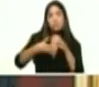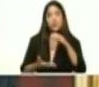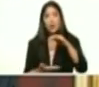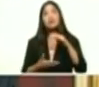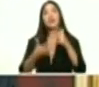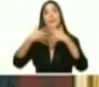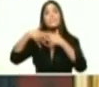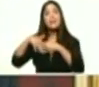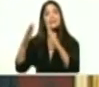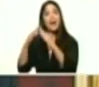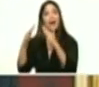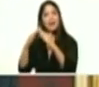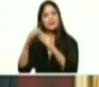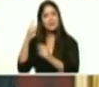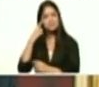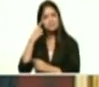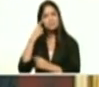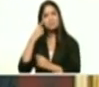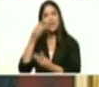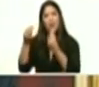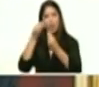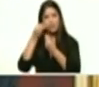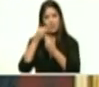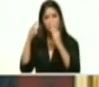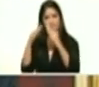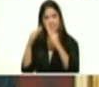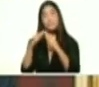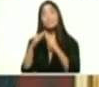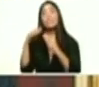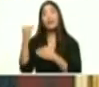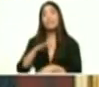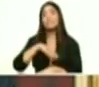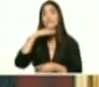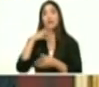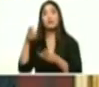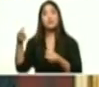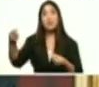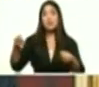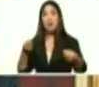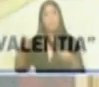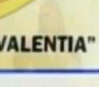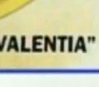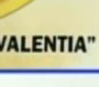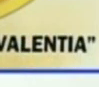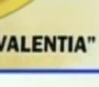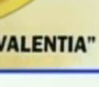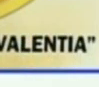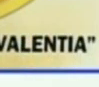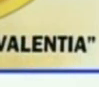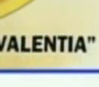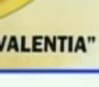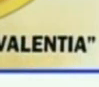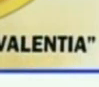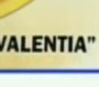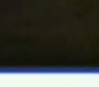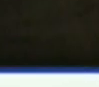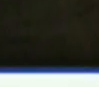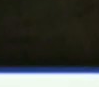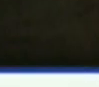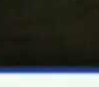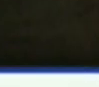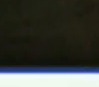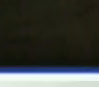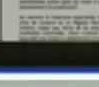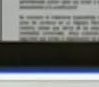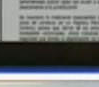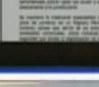tiene tremendas capacidades de logística de transporte productivas de abastecimiento y la corporación